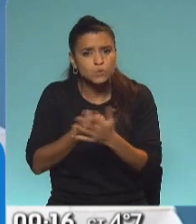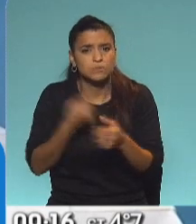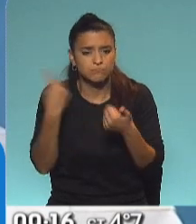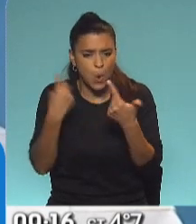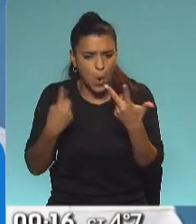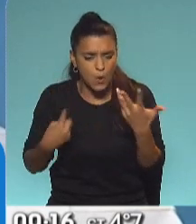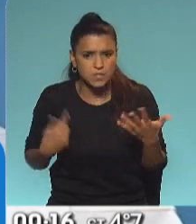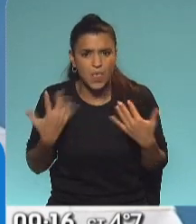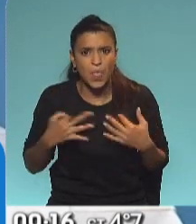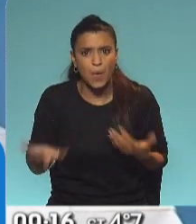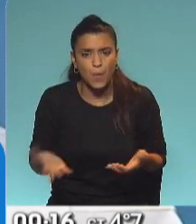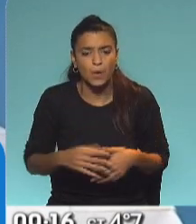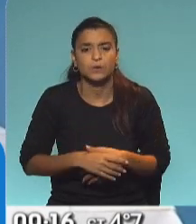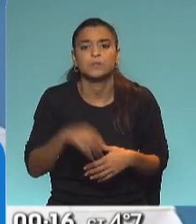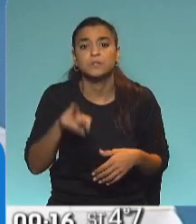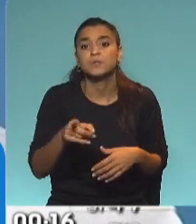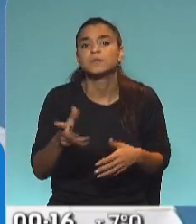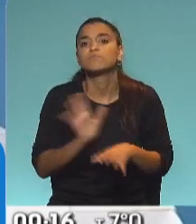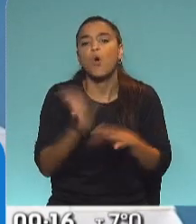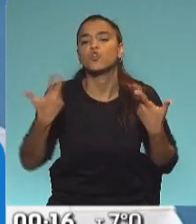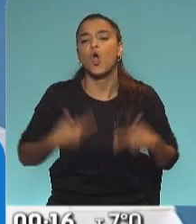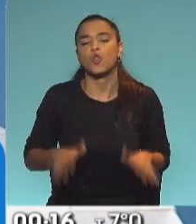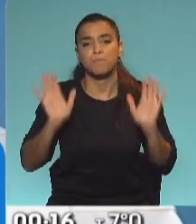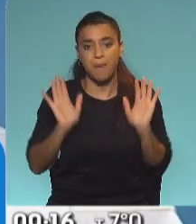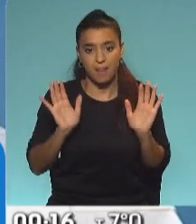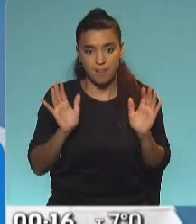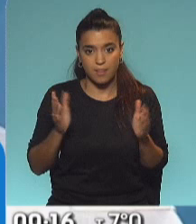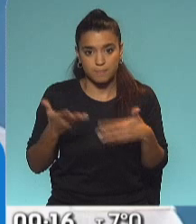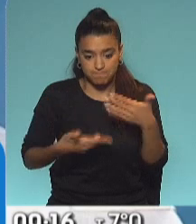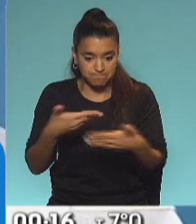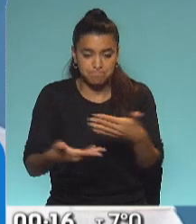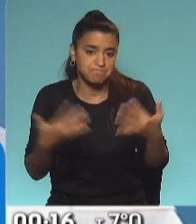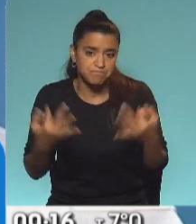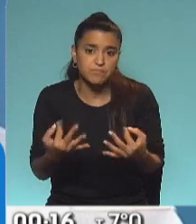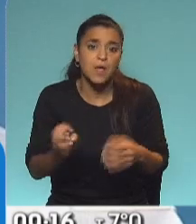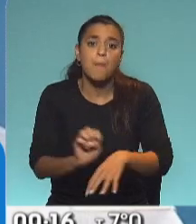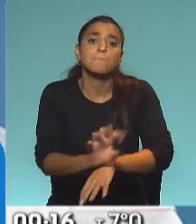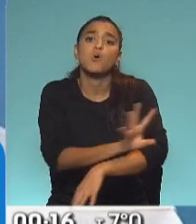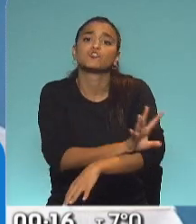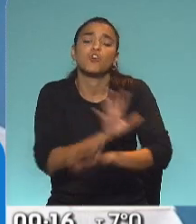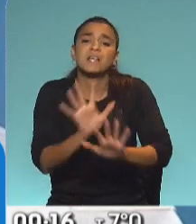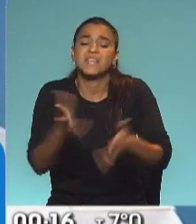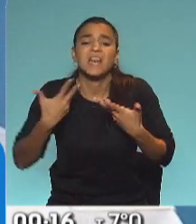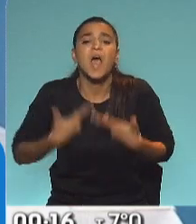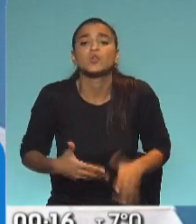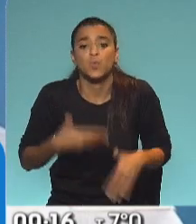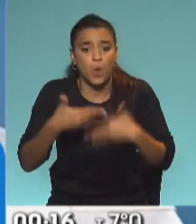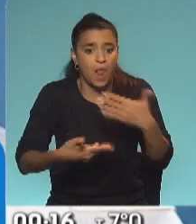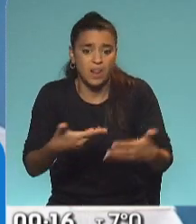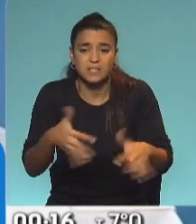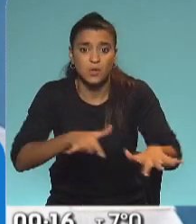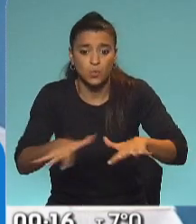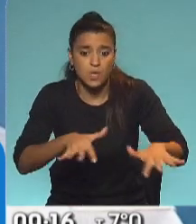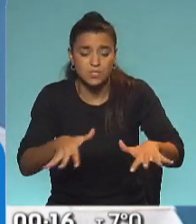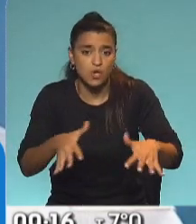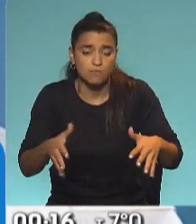hacer. Son reacciones normales, son reacciones esperables, son emociones naturales frente a las